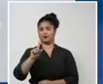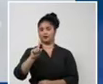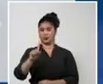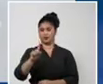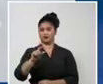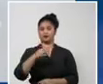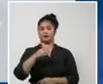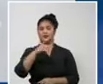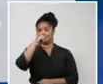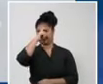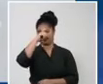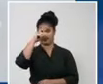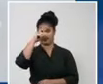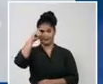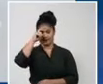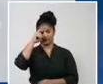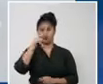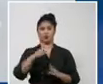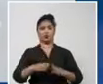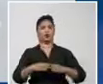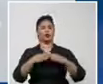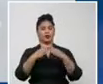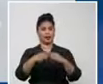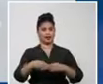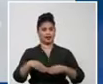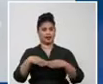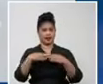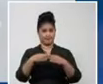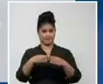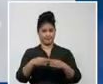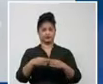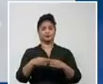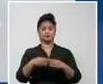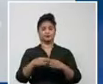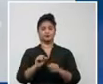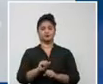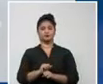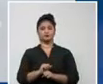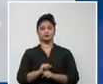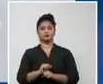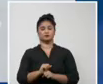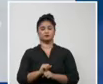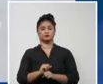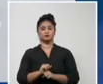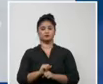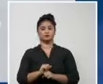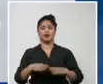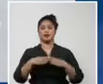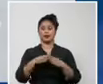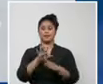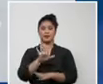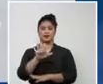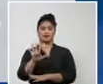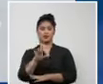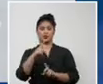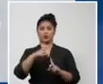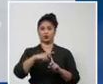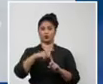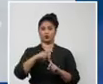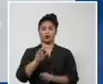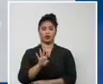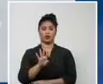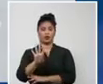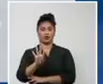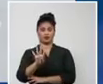Santi Espíritus Granma de 4, Granma 5, y Las Tunas 4 personas se diagnosticaron